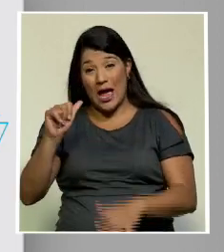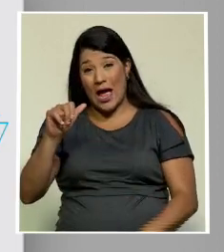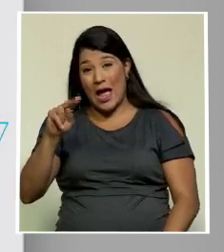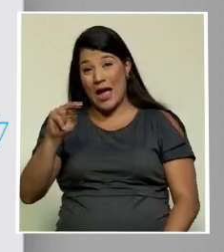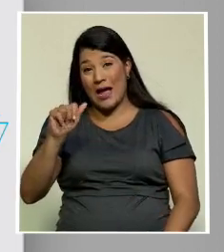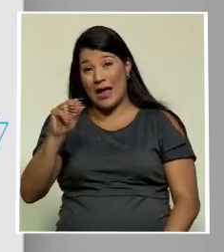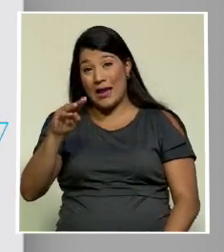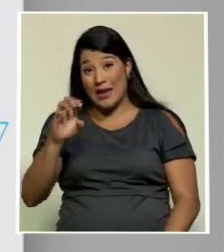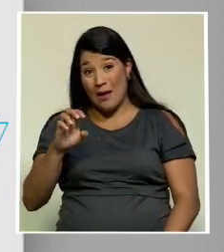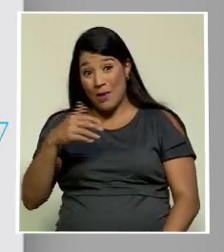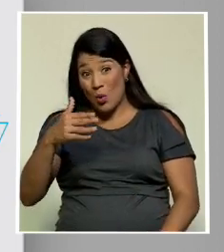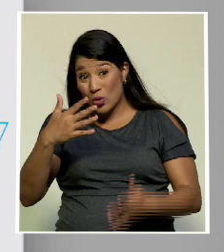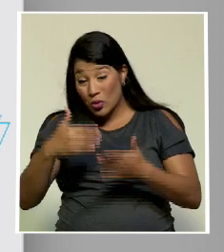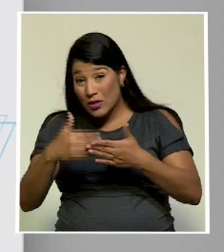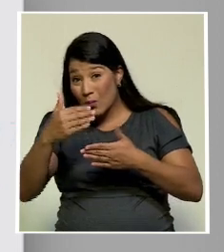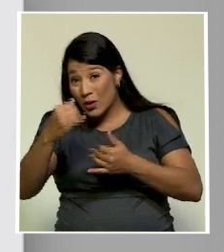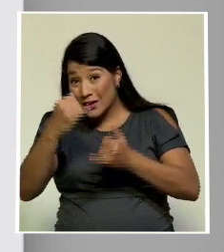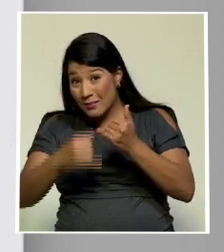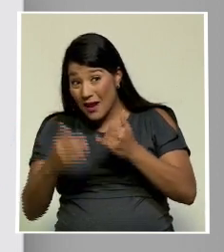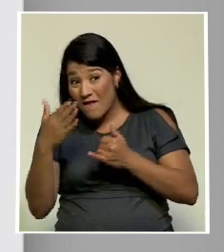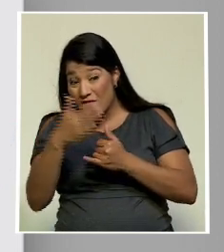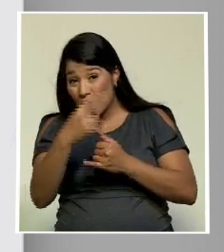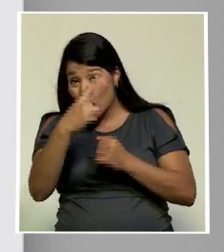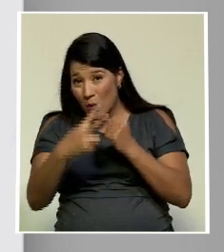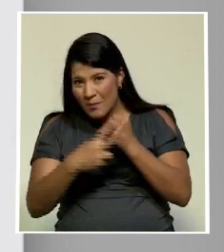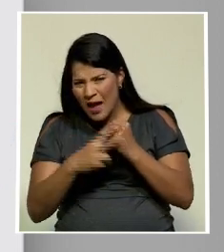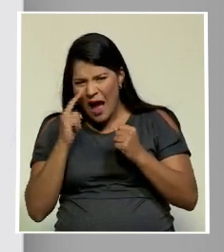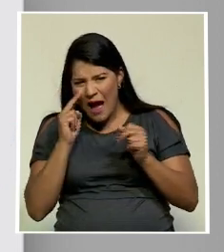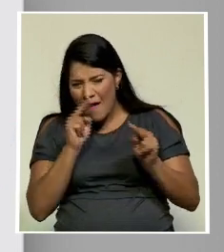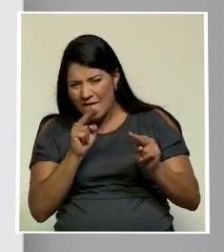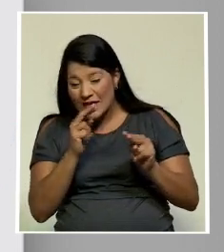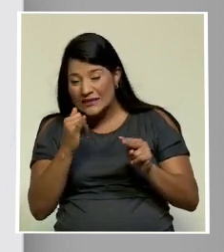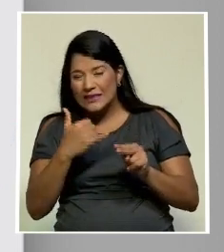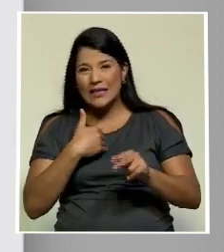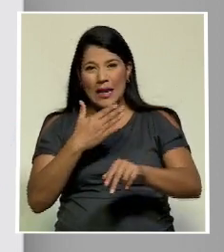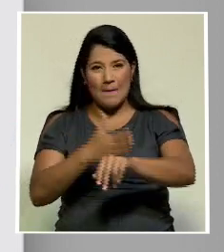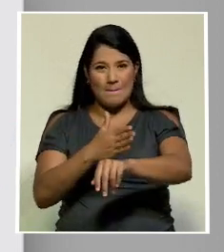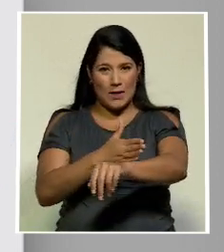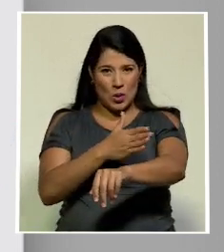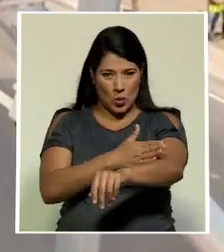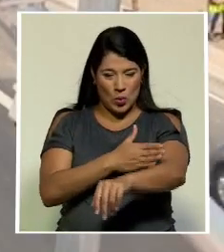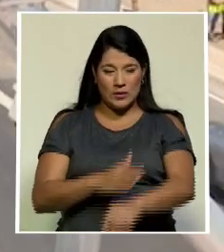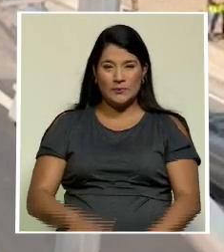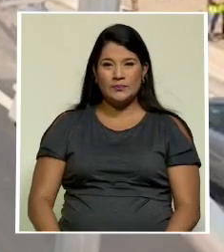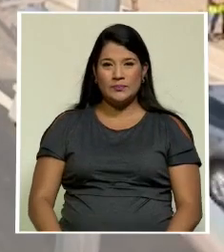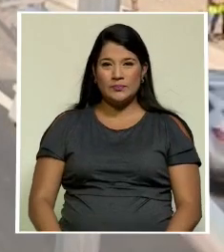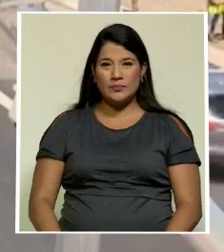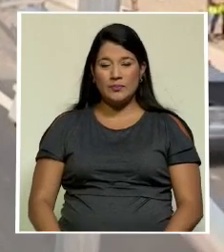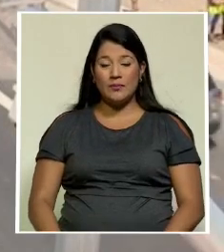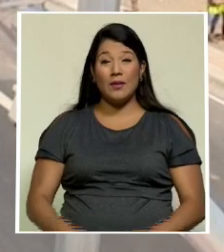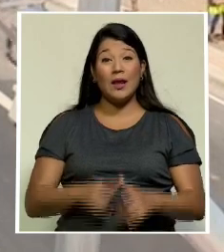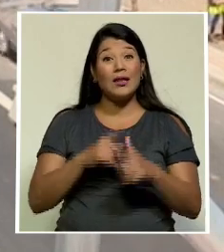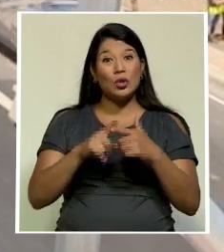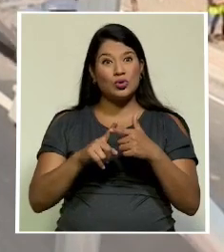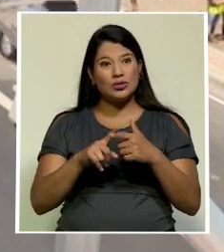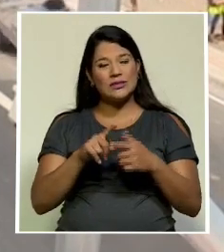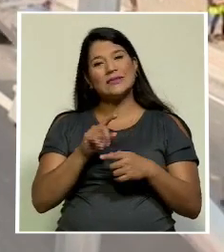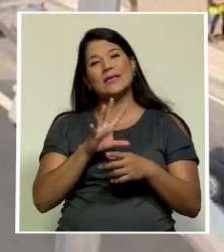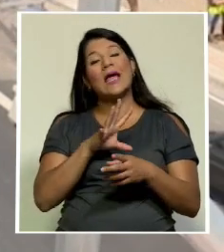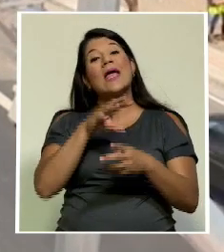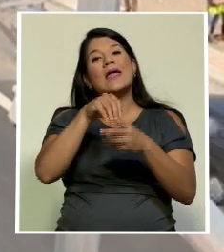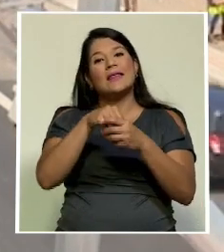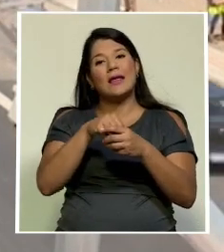posteriores a esta fecha para verificar si habían mejoras respecto a los señalamientos que se hicieron previamente. Estas fueron parte de las conclusiones y hallazgos